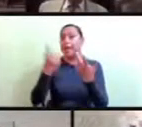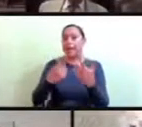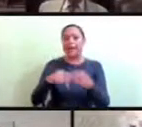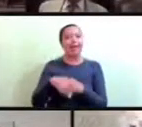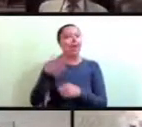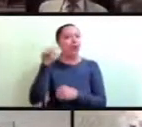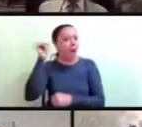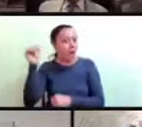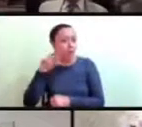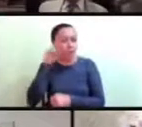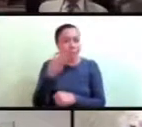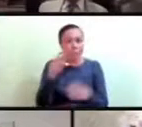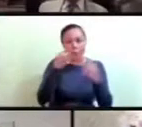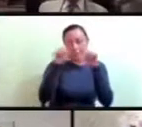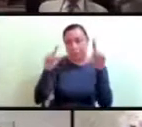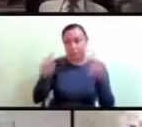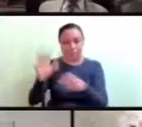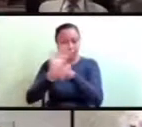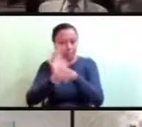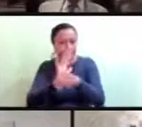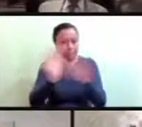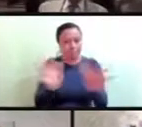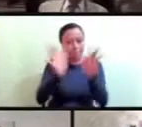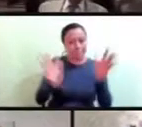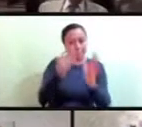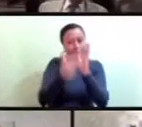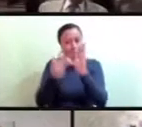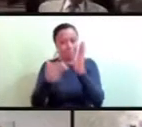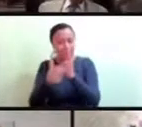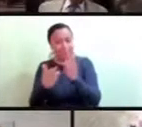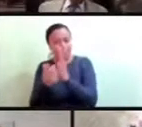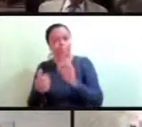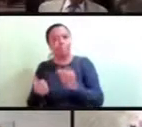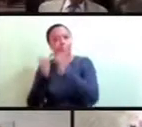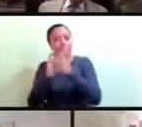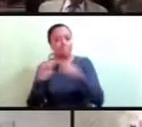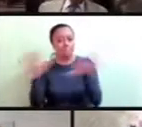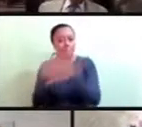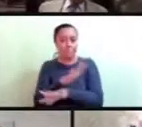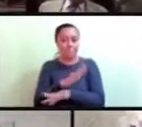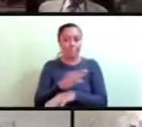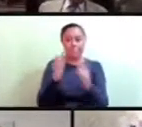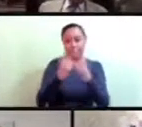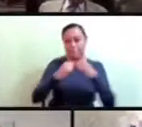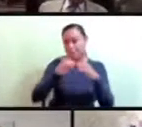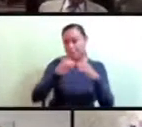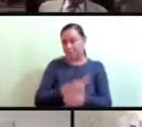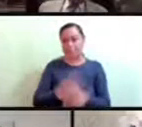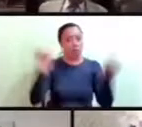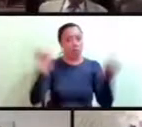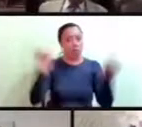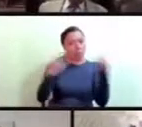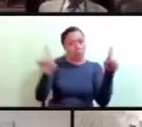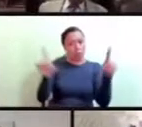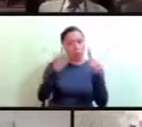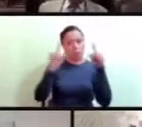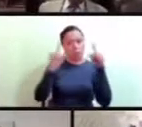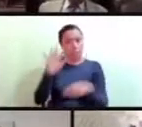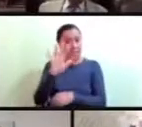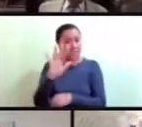el objeto de promover el cine como herramienta de transformación social. En música, con más de 52 años de carrera